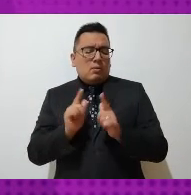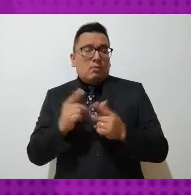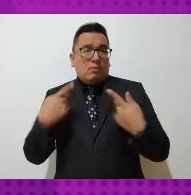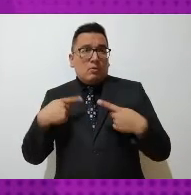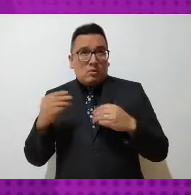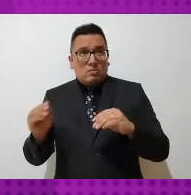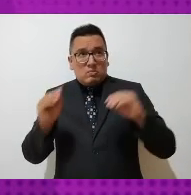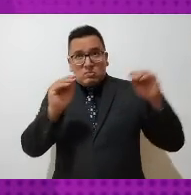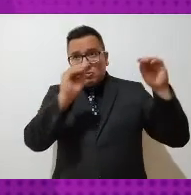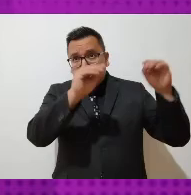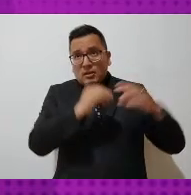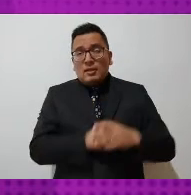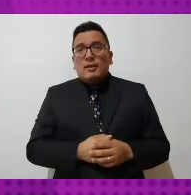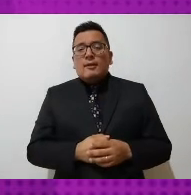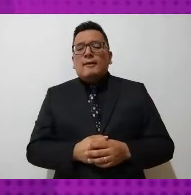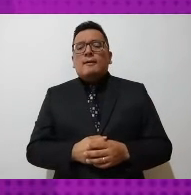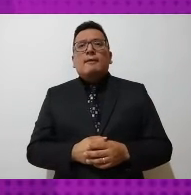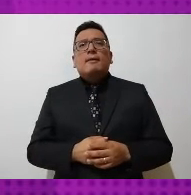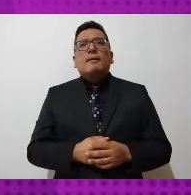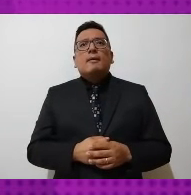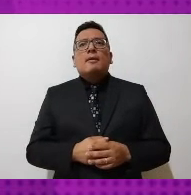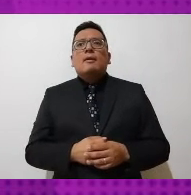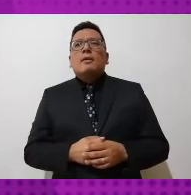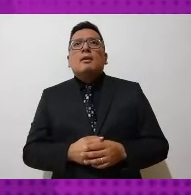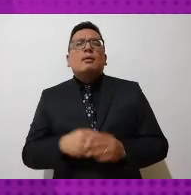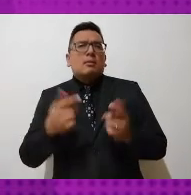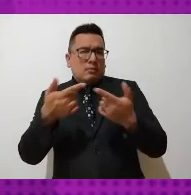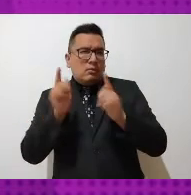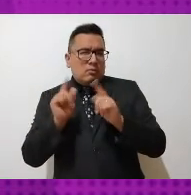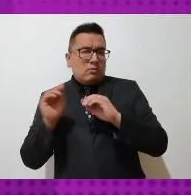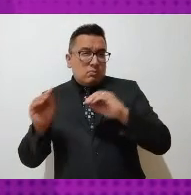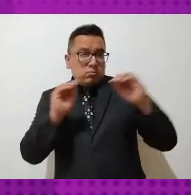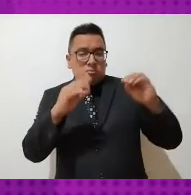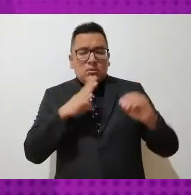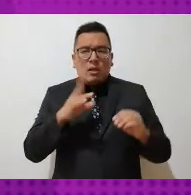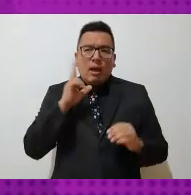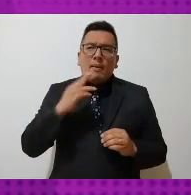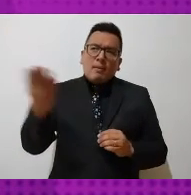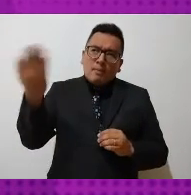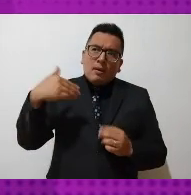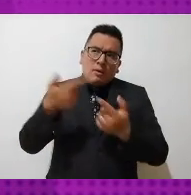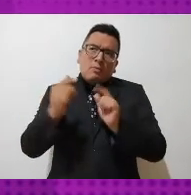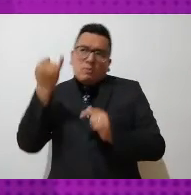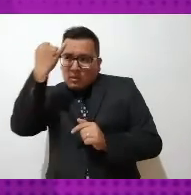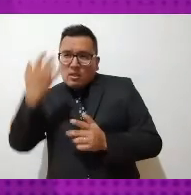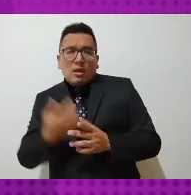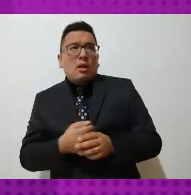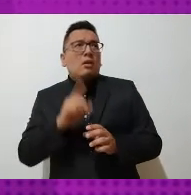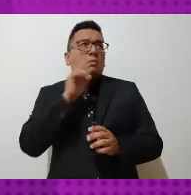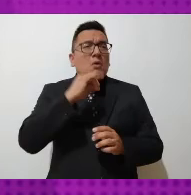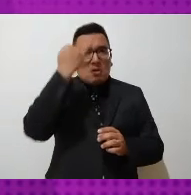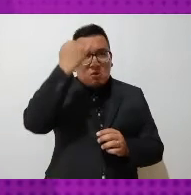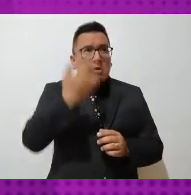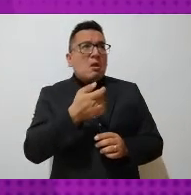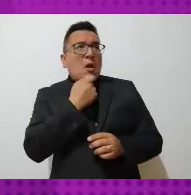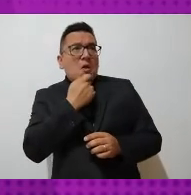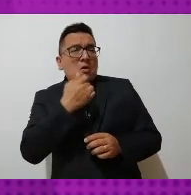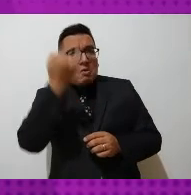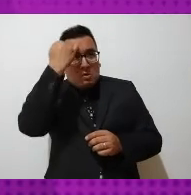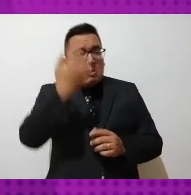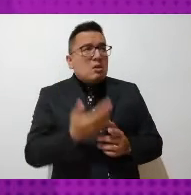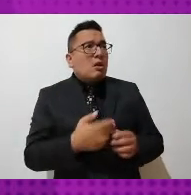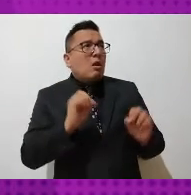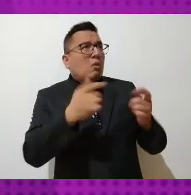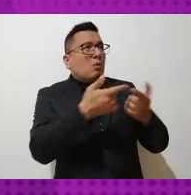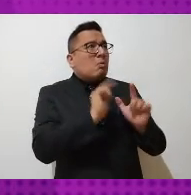que absorben a los grupos de la diversidad sexual, a los indígenas, a las mujeres indígenas, a los niños indígenas, a